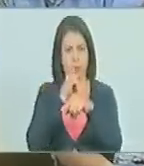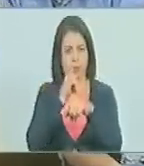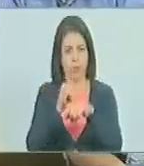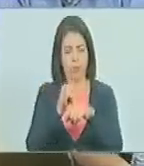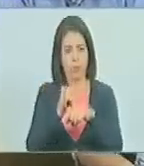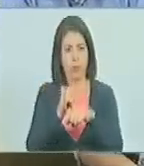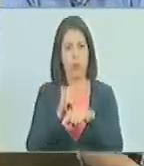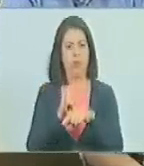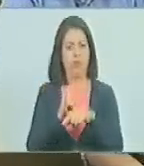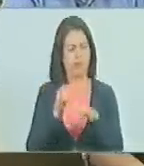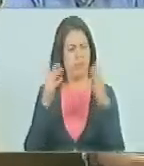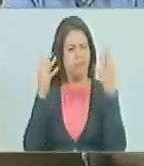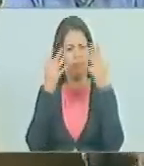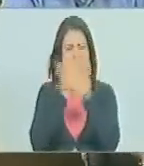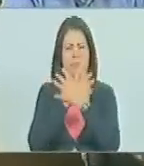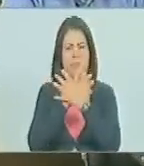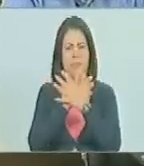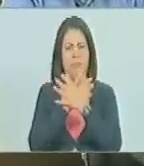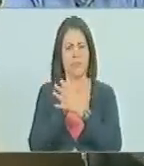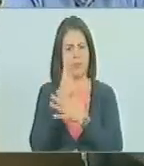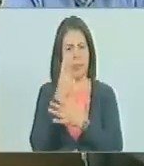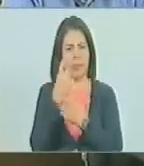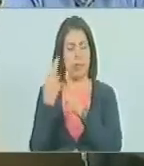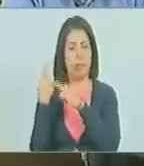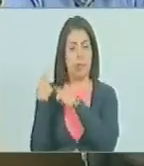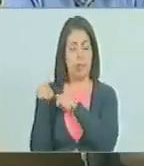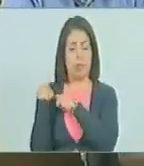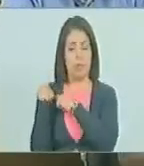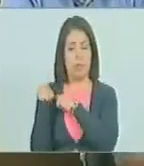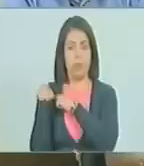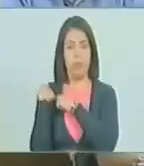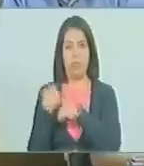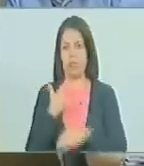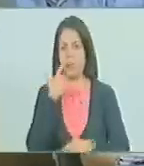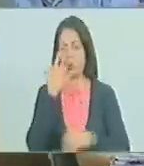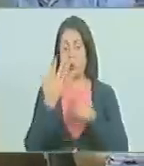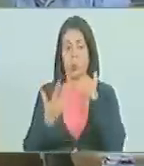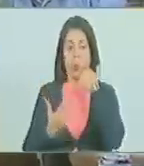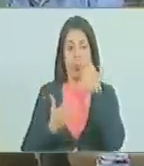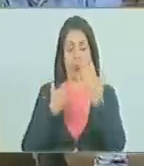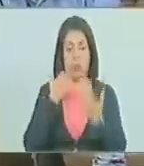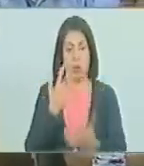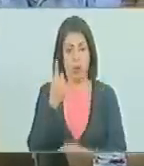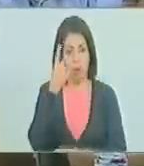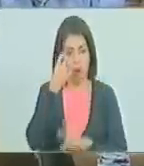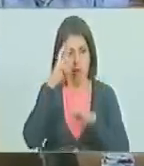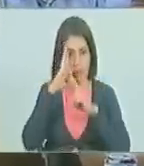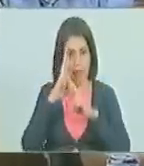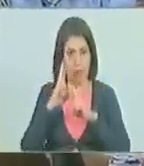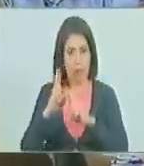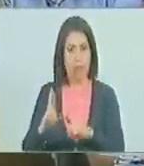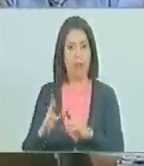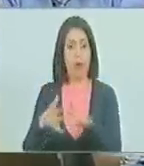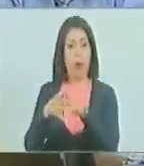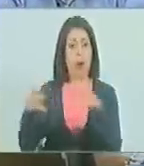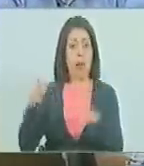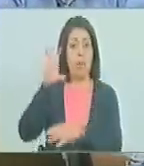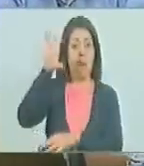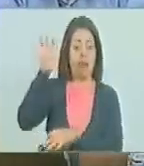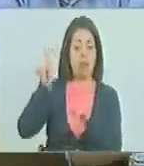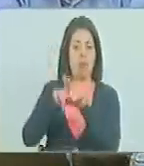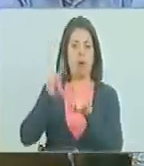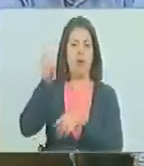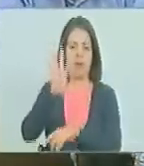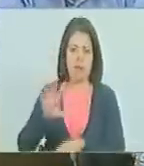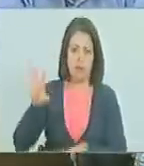declaraciones absurdas e irresponsables, groseras, falta de respeto para con una gran nación como